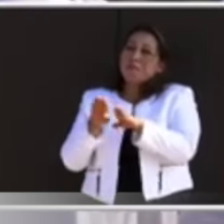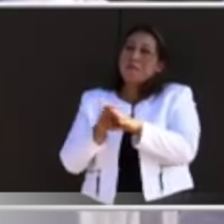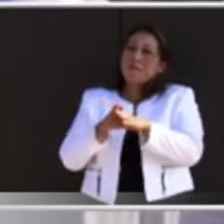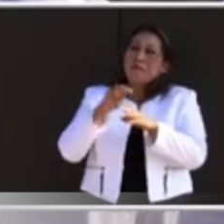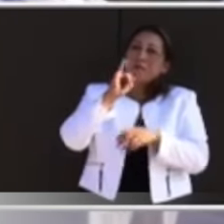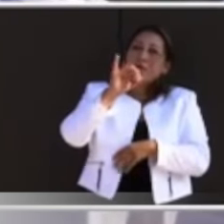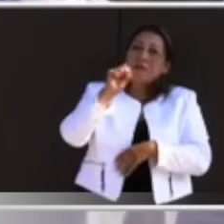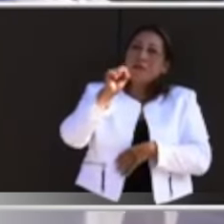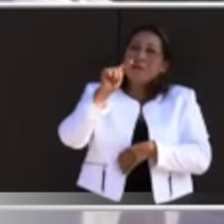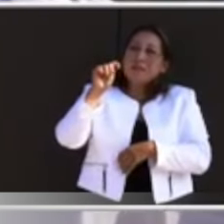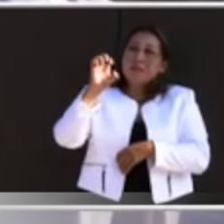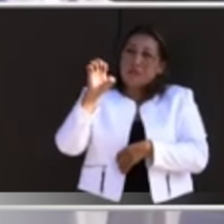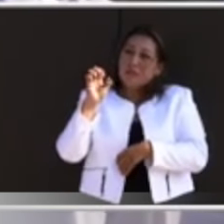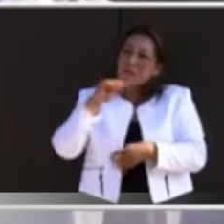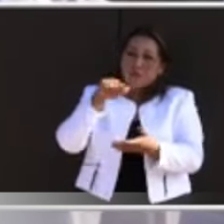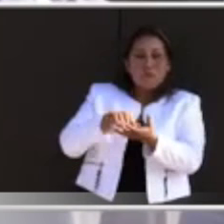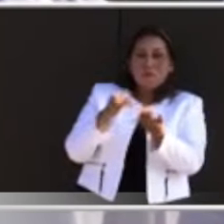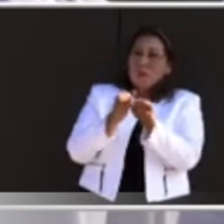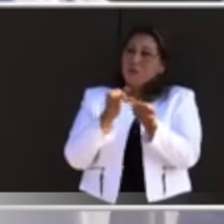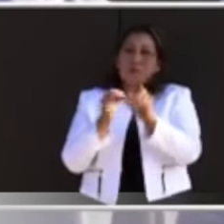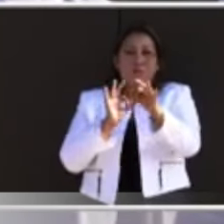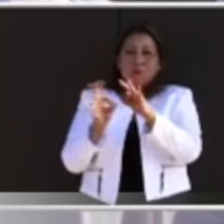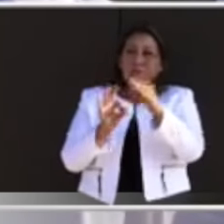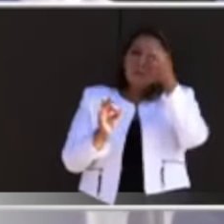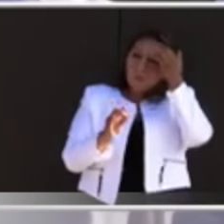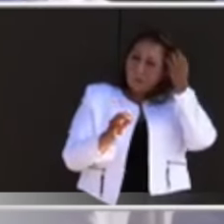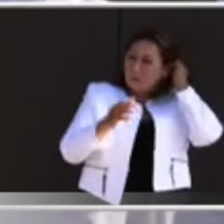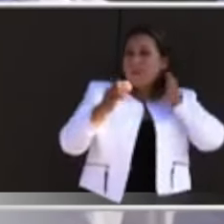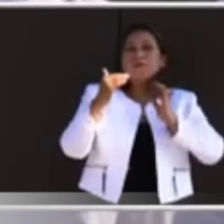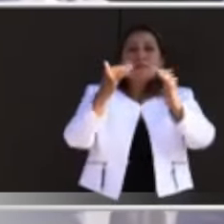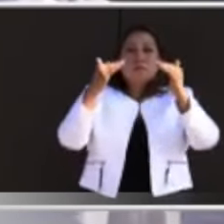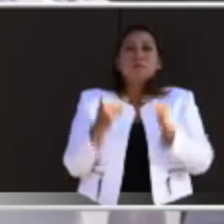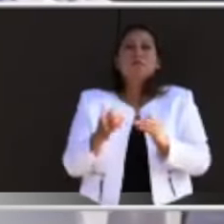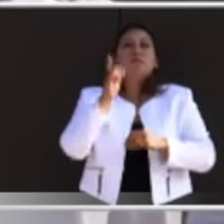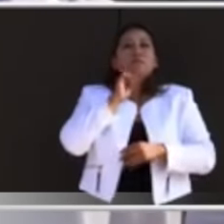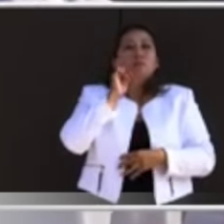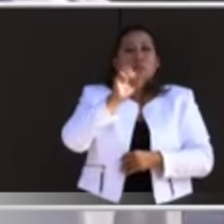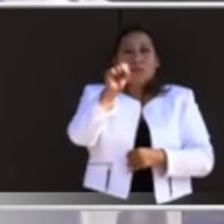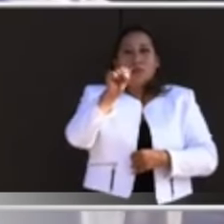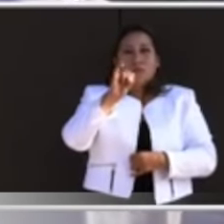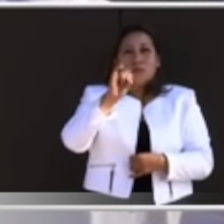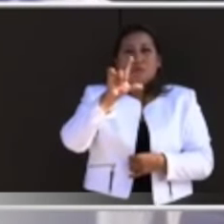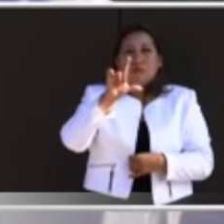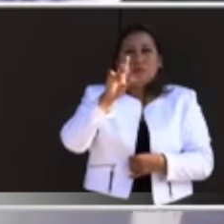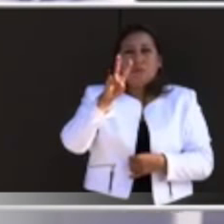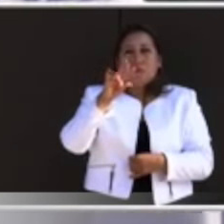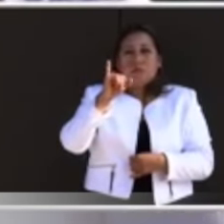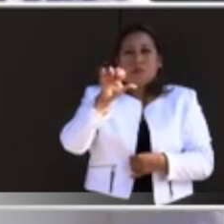Silvia Edith Mota Herrera será secretaria de Trabajo, Previsión Social y Productividad.